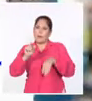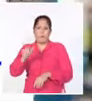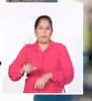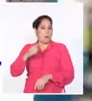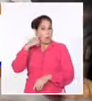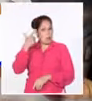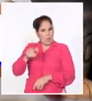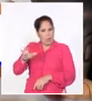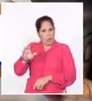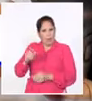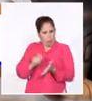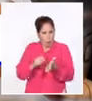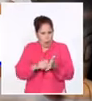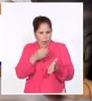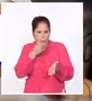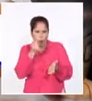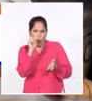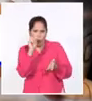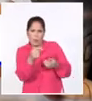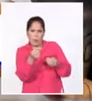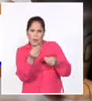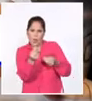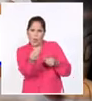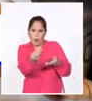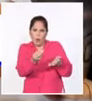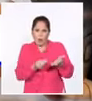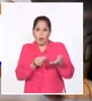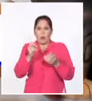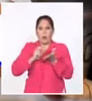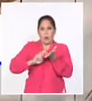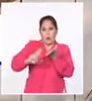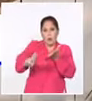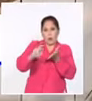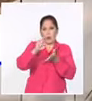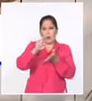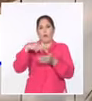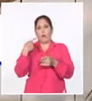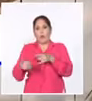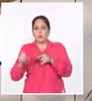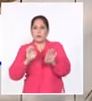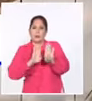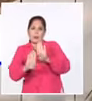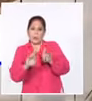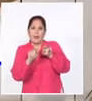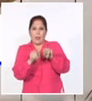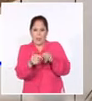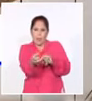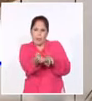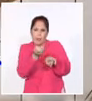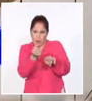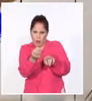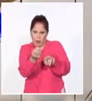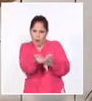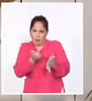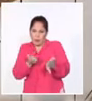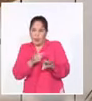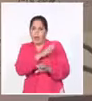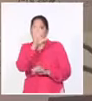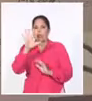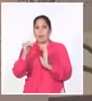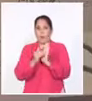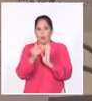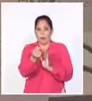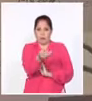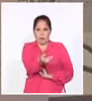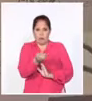desconocen que en la bodega, que en la farmacia, que en el correo, que en una unidad de comercio pueden extraer efectivo hasta 5,000 pesos